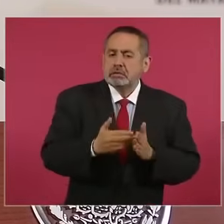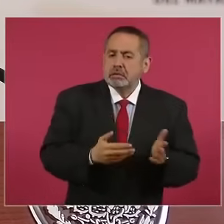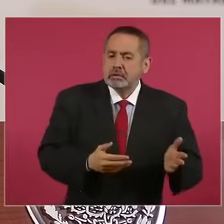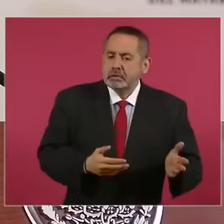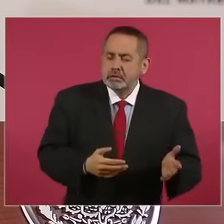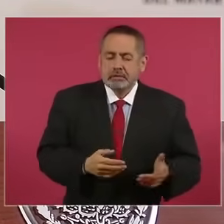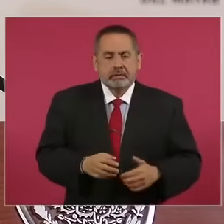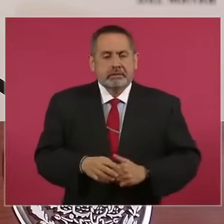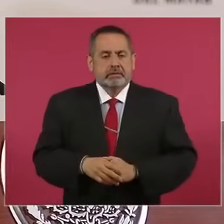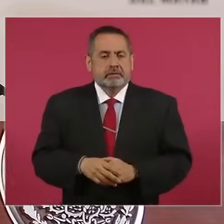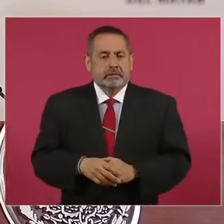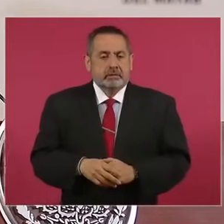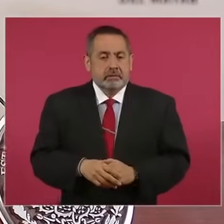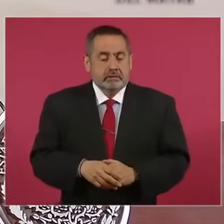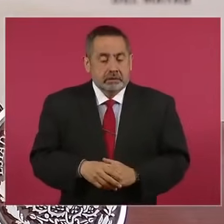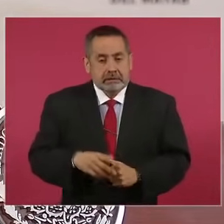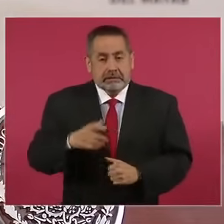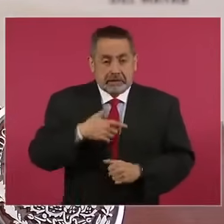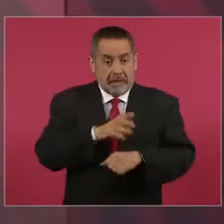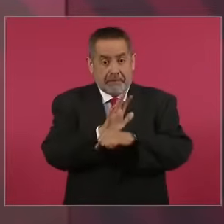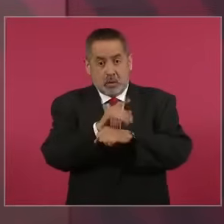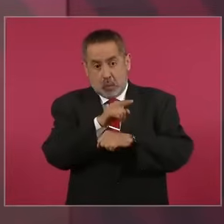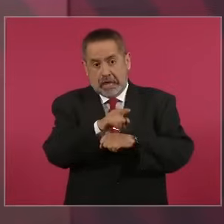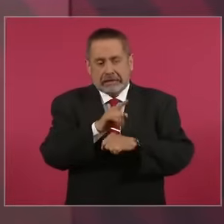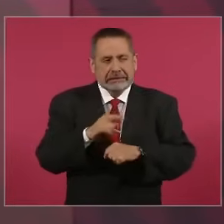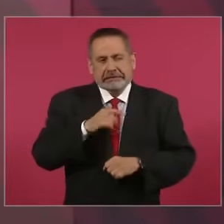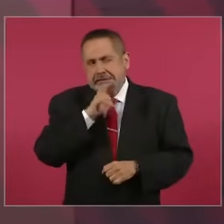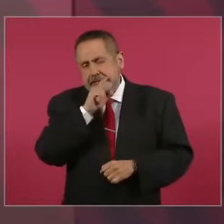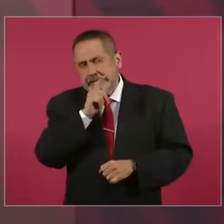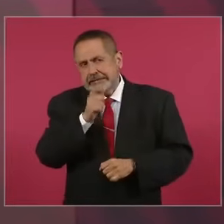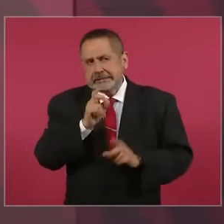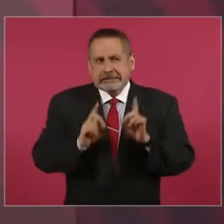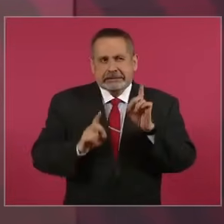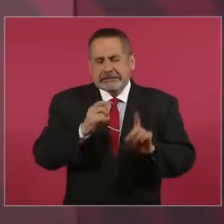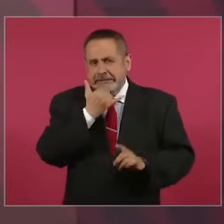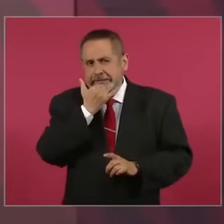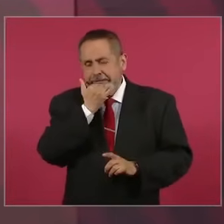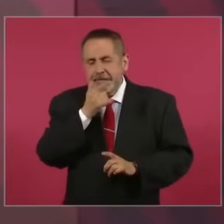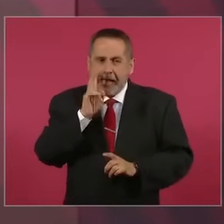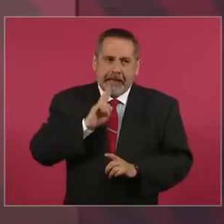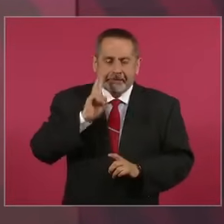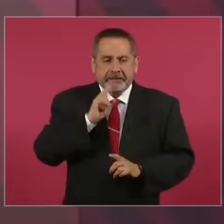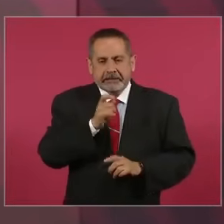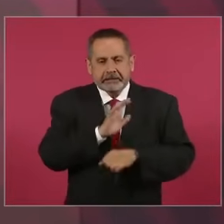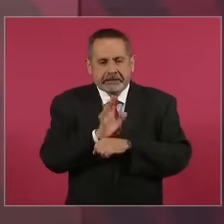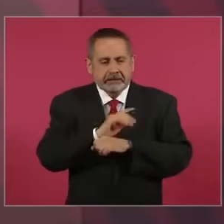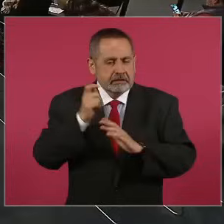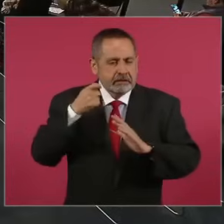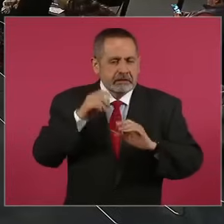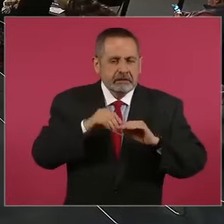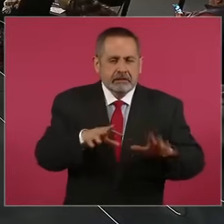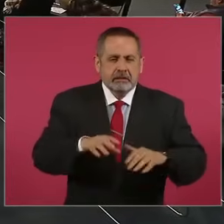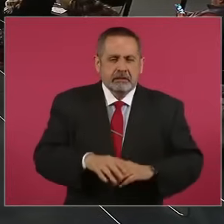Entonces, tenía yo preocupación por esa película, ¿no? ¿Eh?